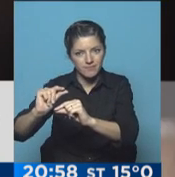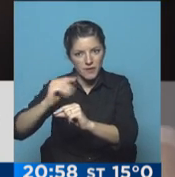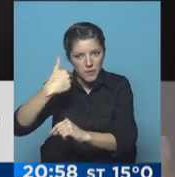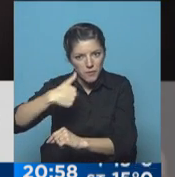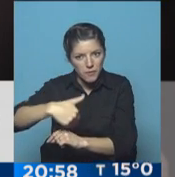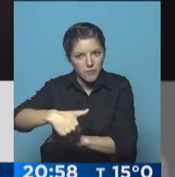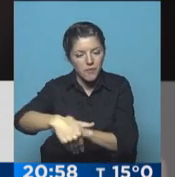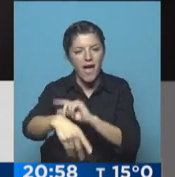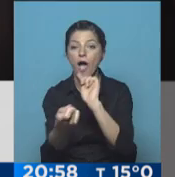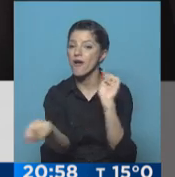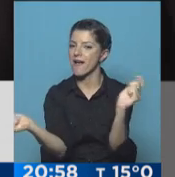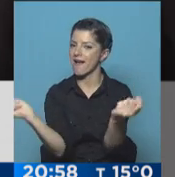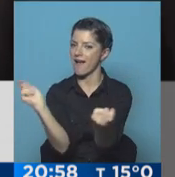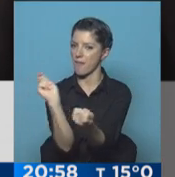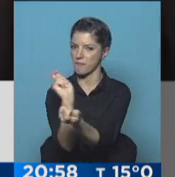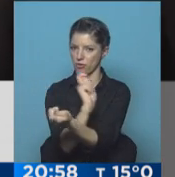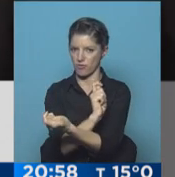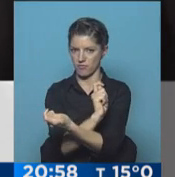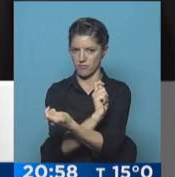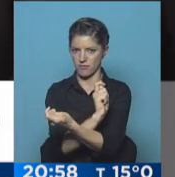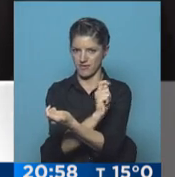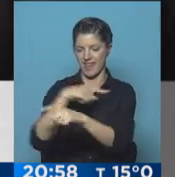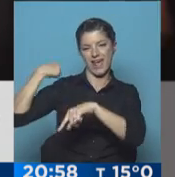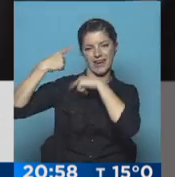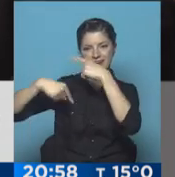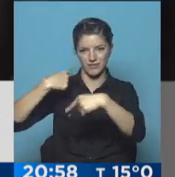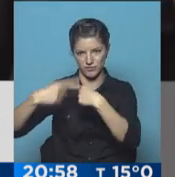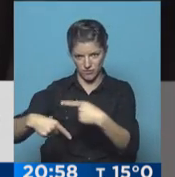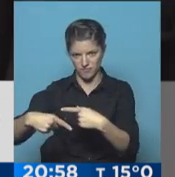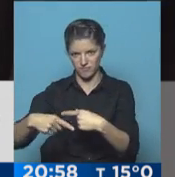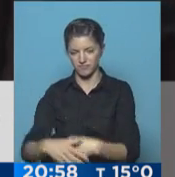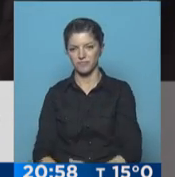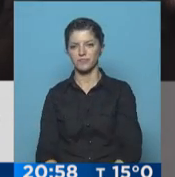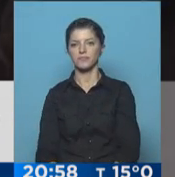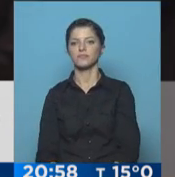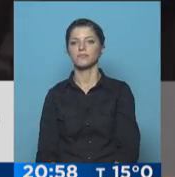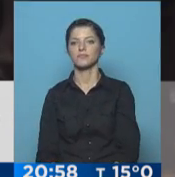una renovación generacional que es indetenible.